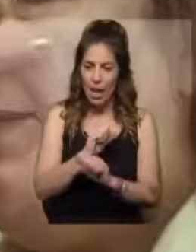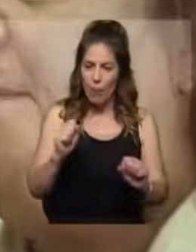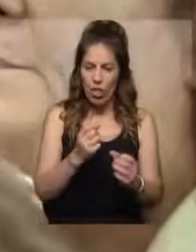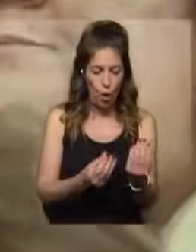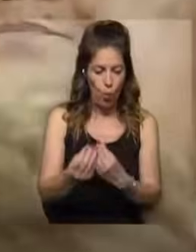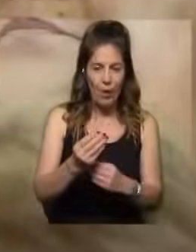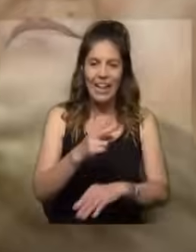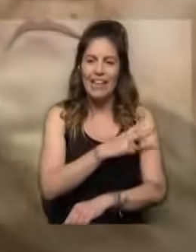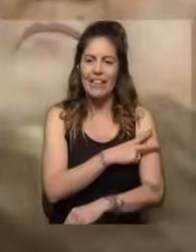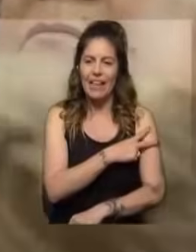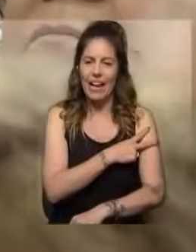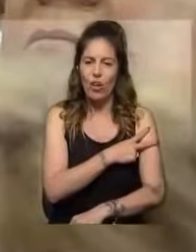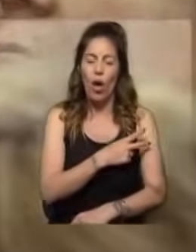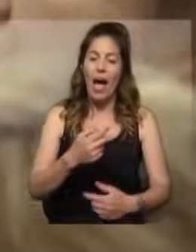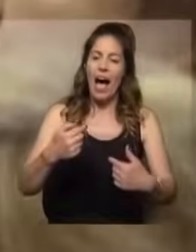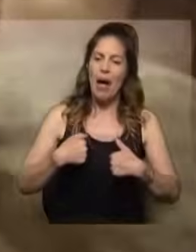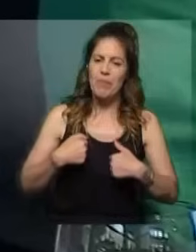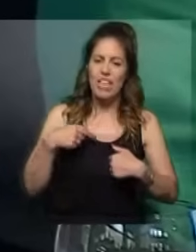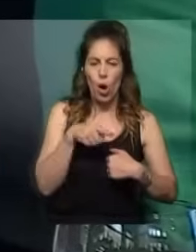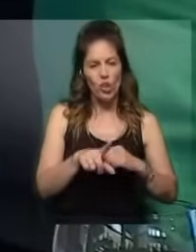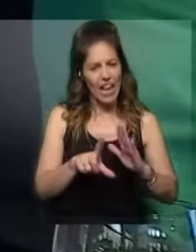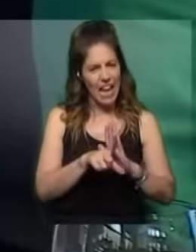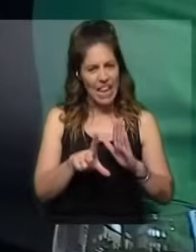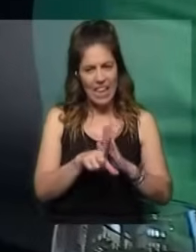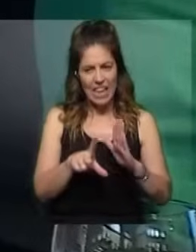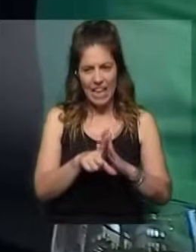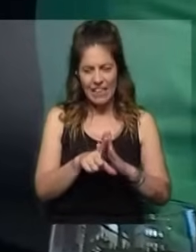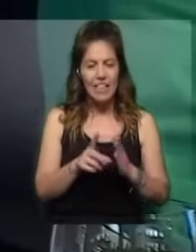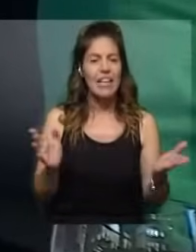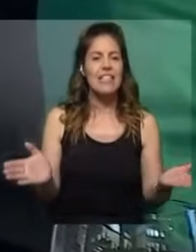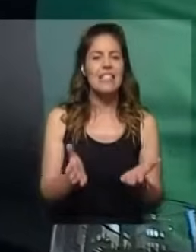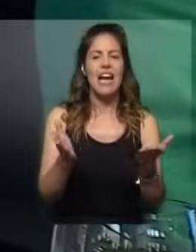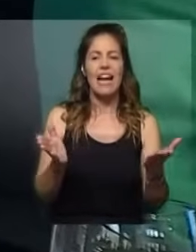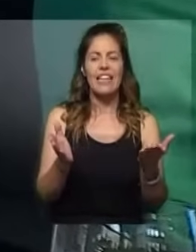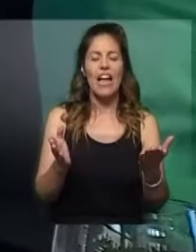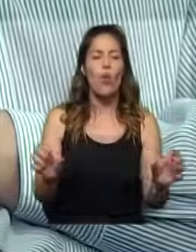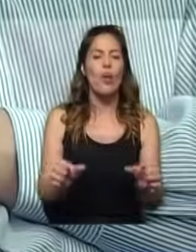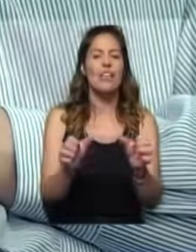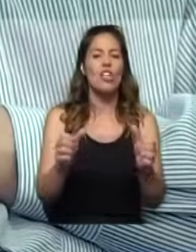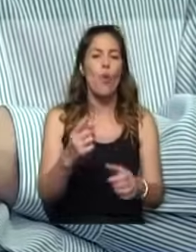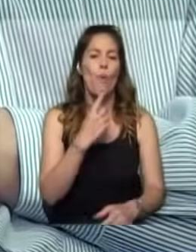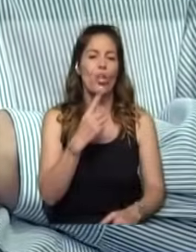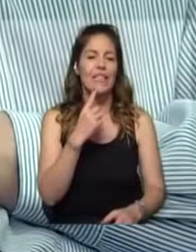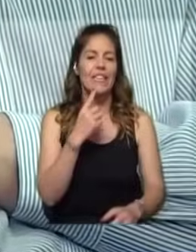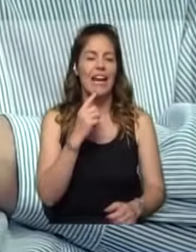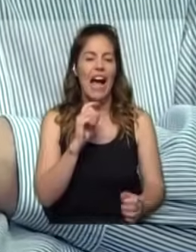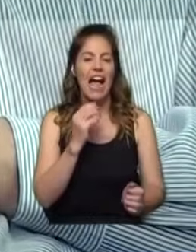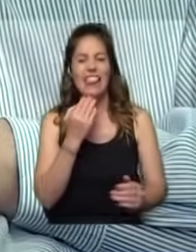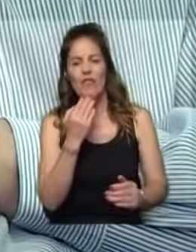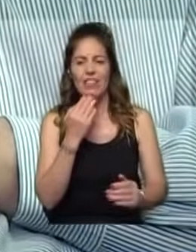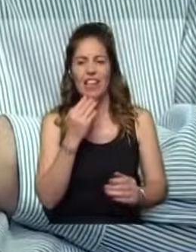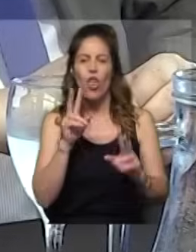cargo se me ha tratado de ilegal Se ha generado un hecho político disfrazado con argumentos